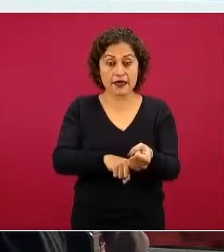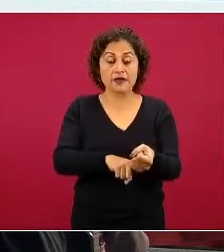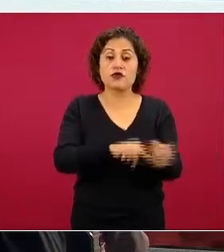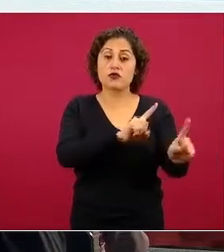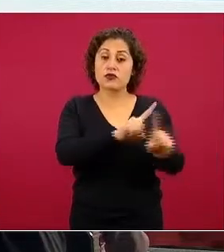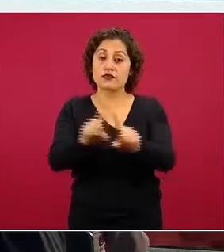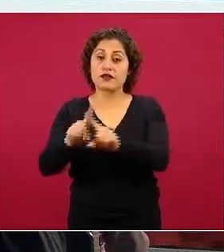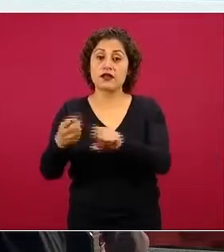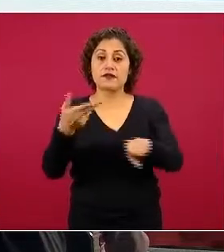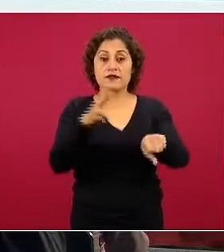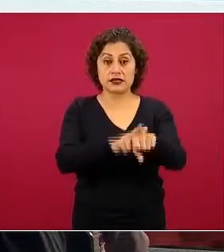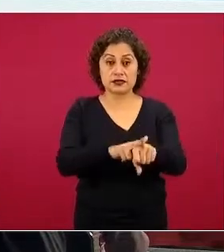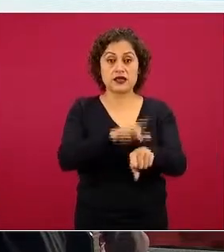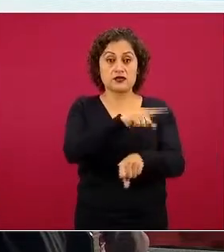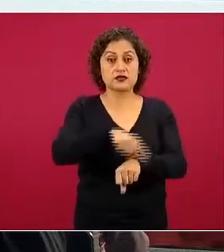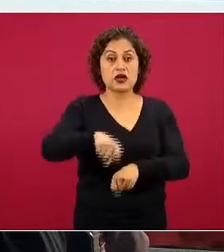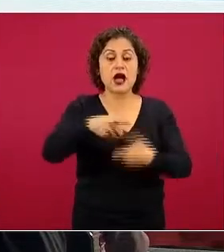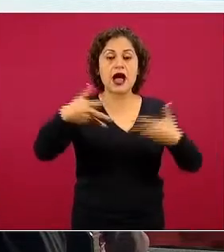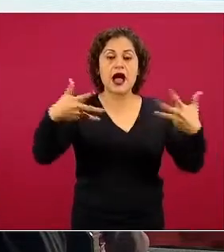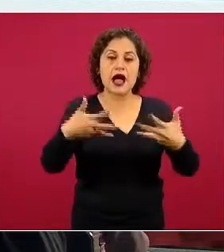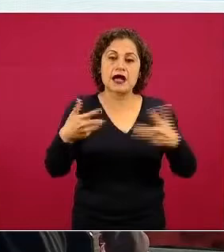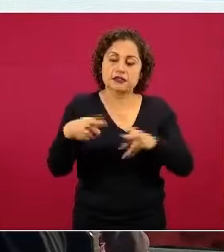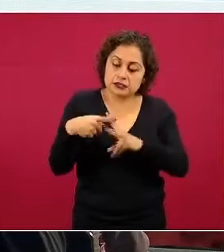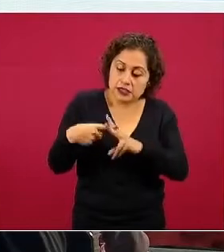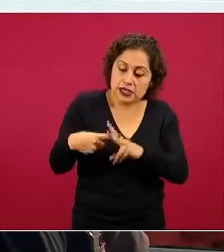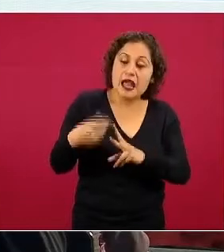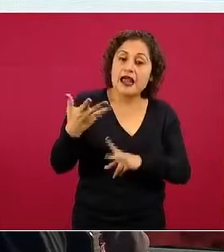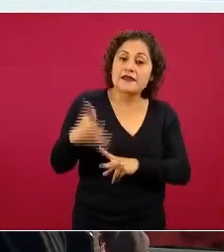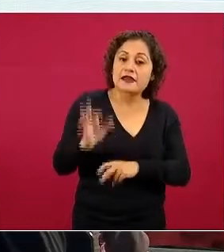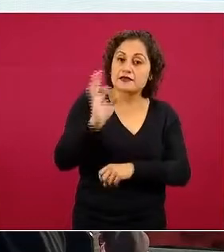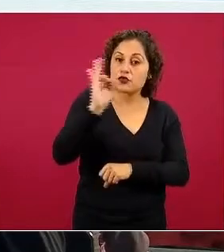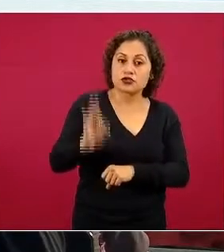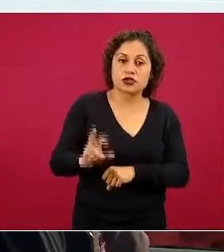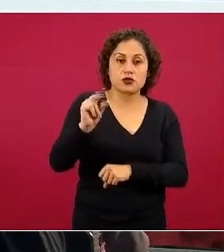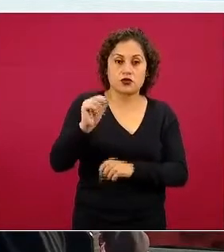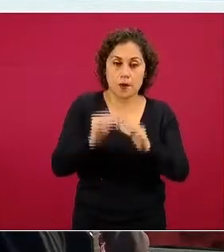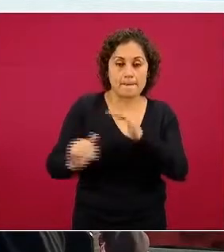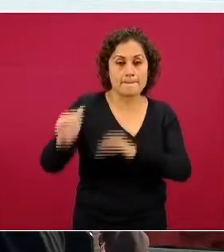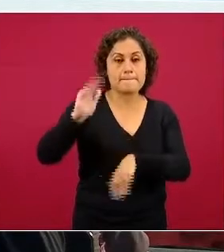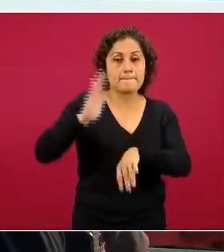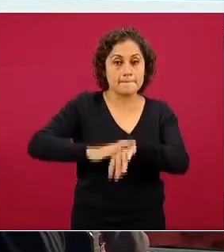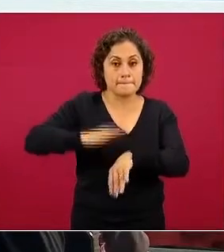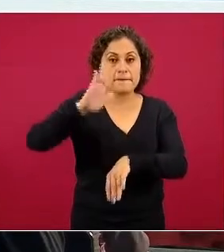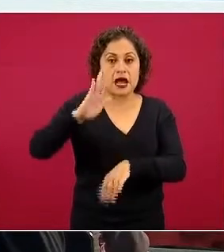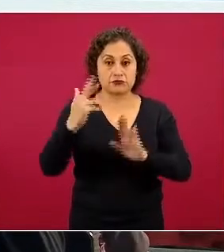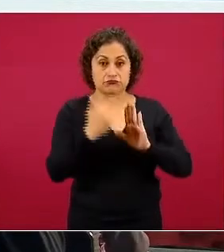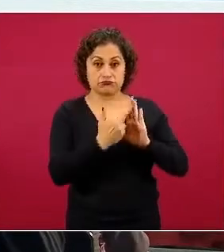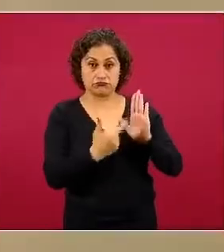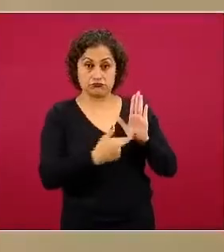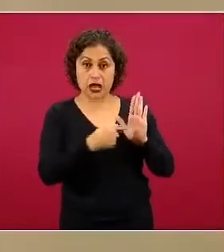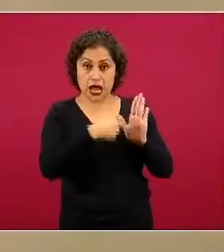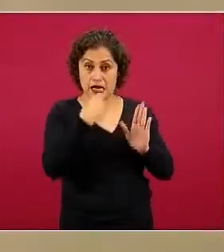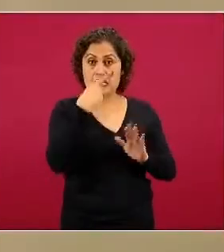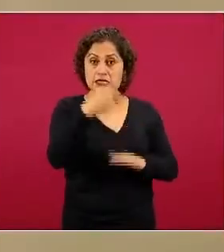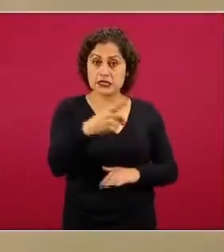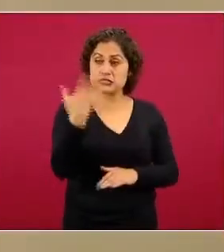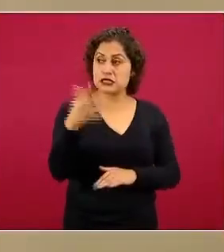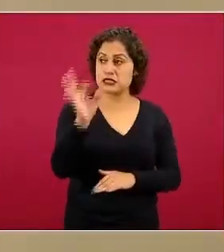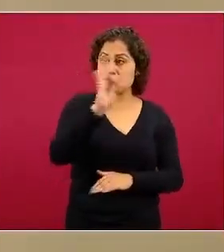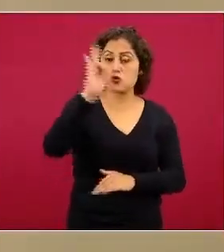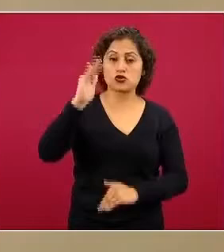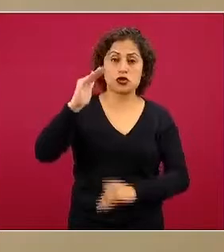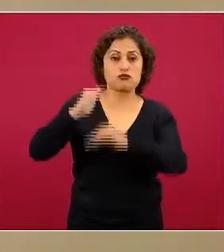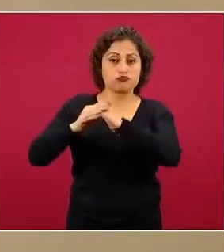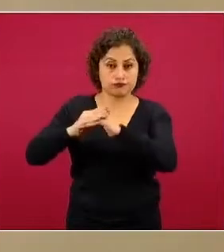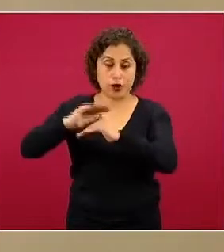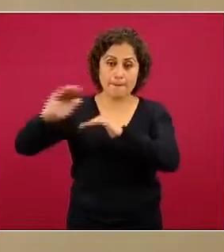cantidad mayor al 10% que se exige como mínimo en el lineamiento. ¿Por qué? Porque el propio lineamiento también dice que es